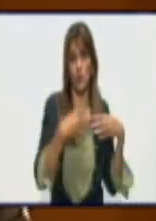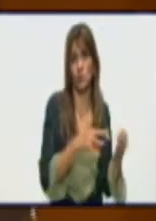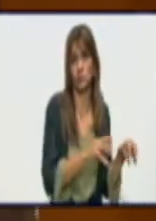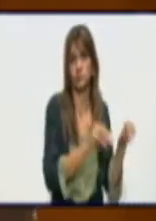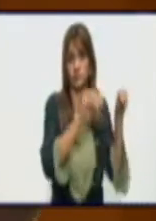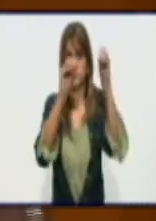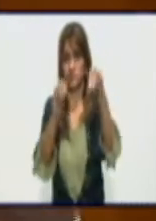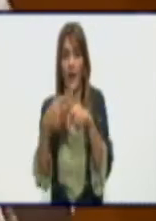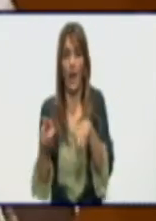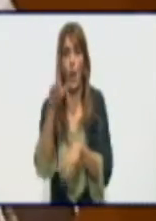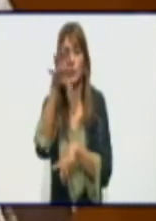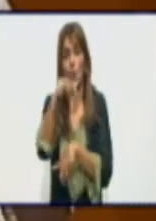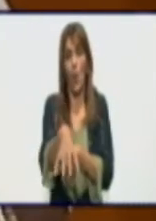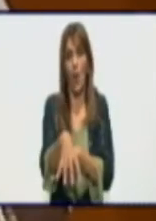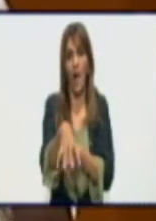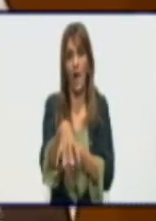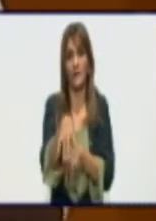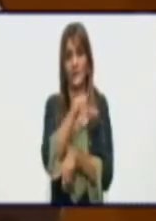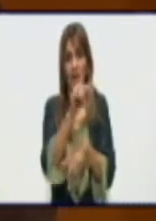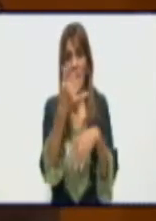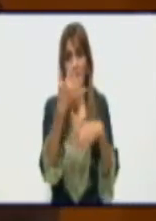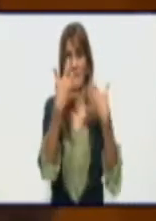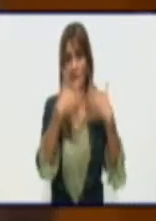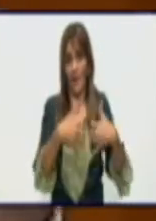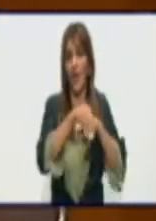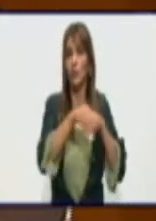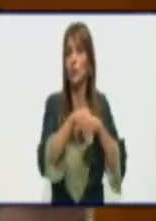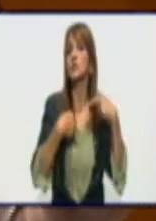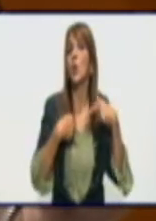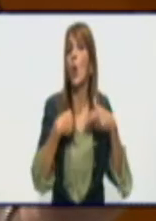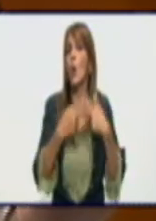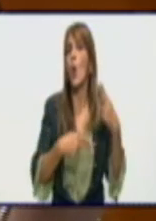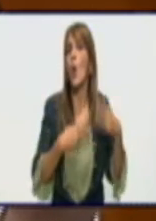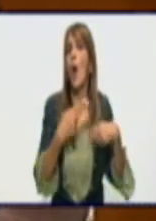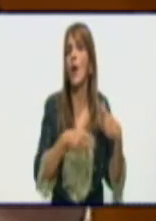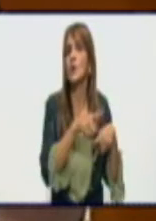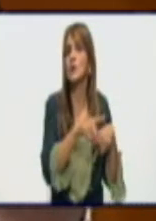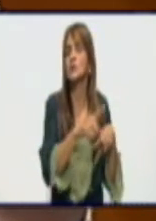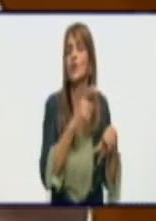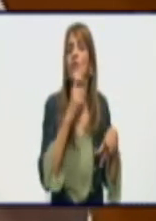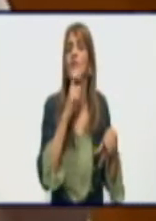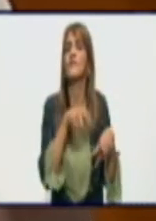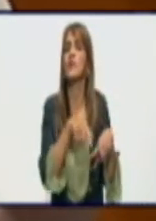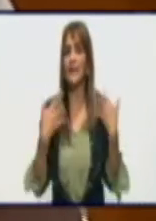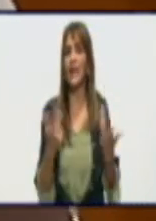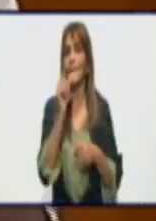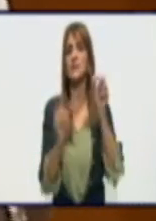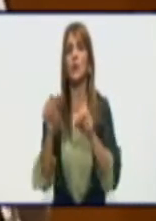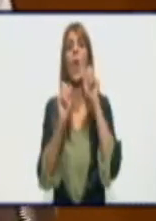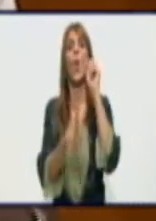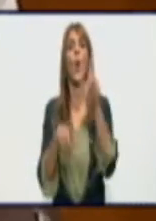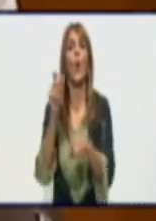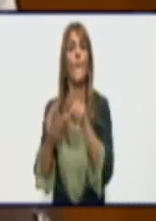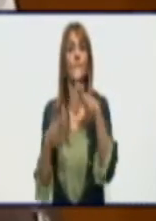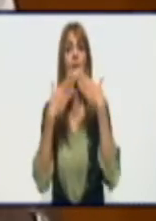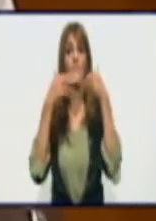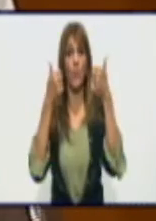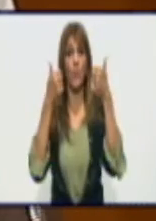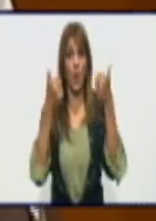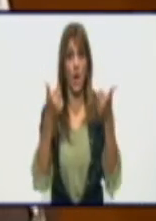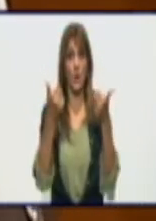donde está distante de la fábrica donde yo laboro, eso dificulta de que el consumidor pueda obtener ese producto con calidad. Pero yo elaborarlo y venderlo